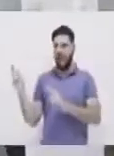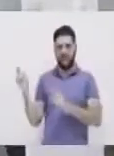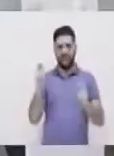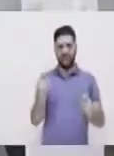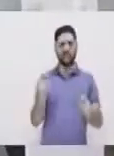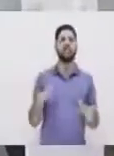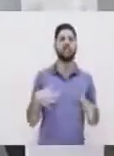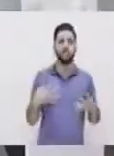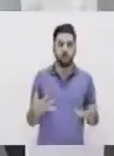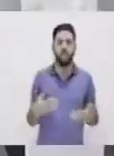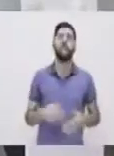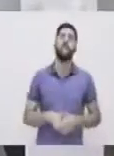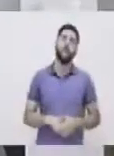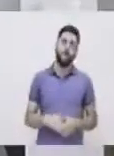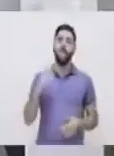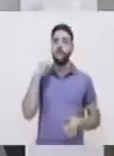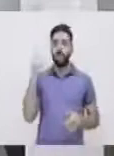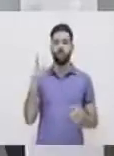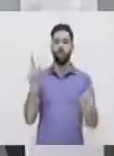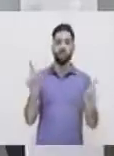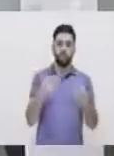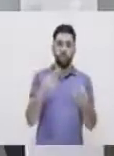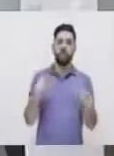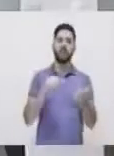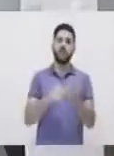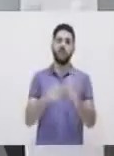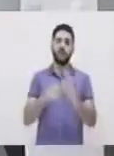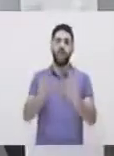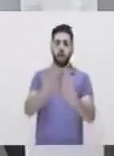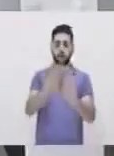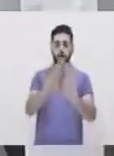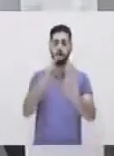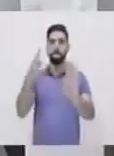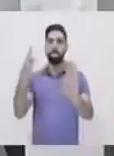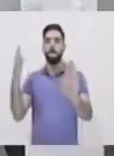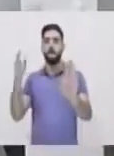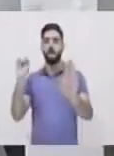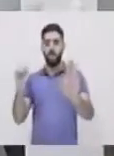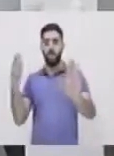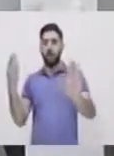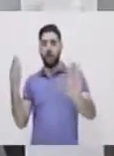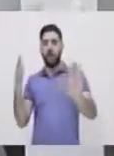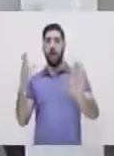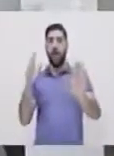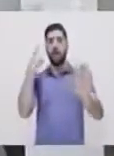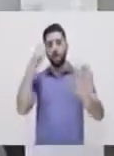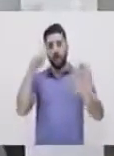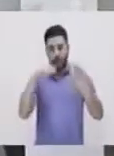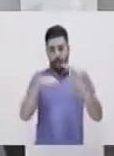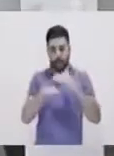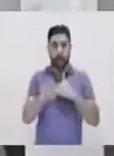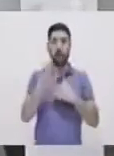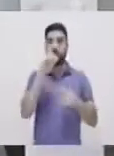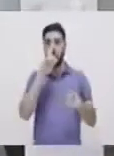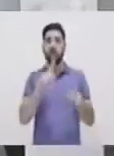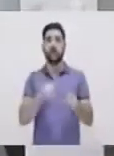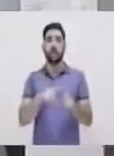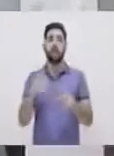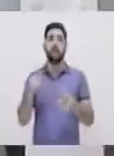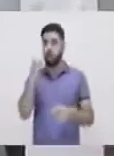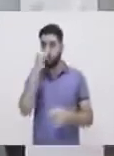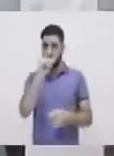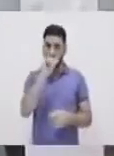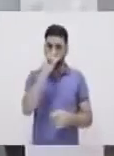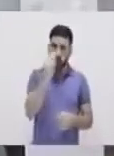puerta? Porque la música también puede ser una puerta que nos puede abrir, se puede abrir para entrar al mundo de las